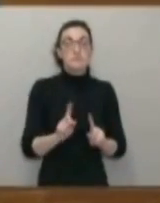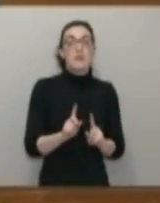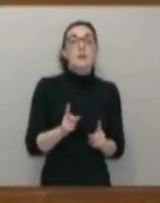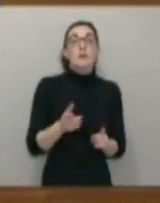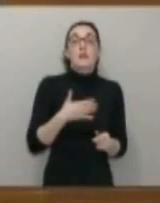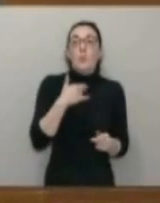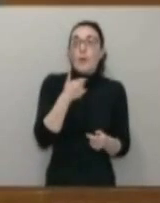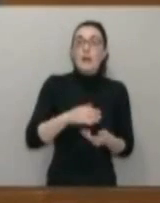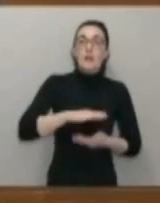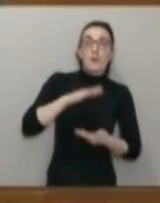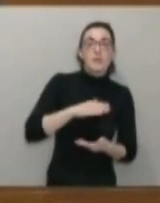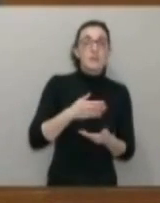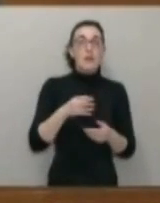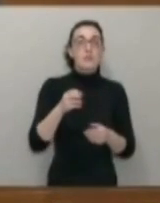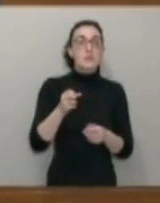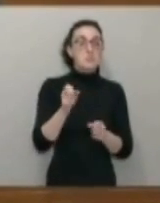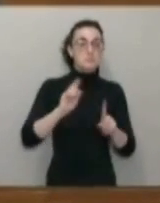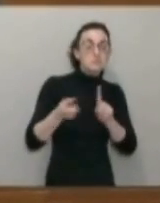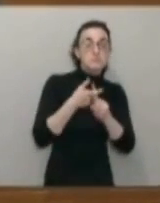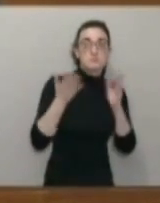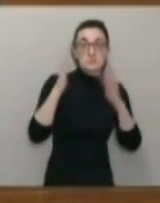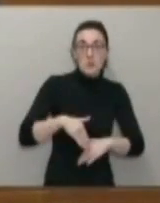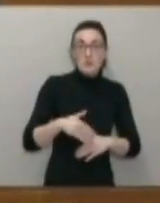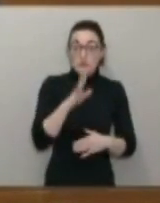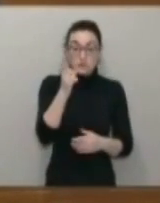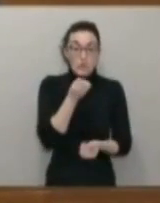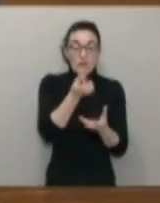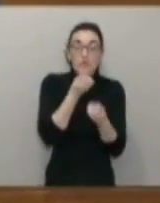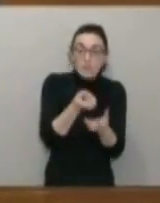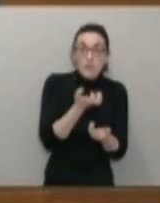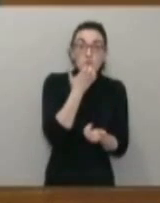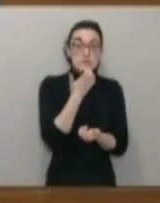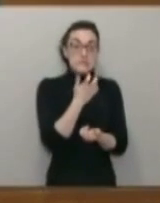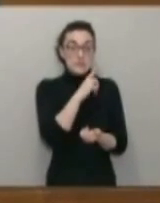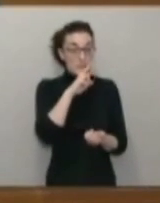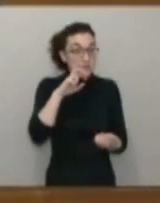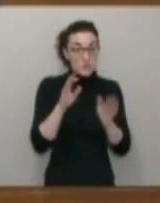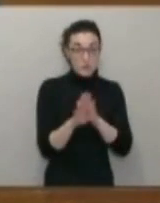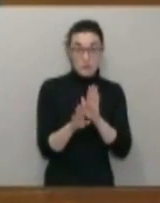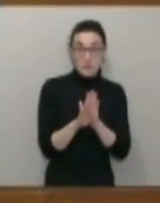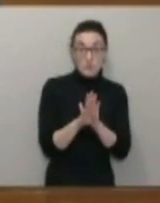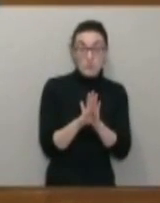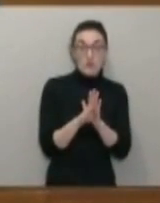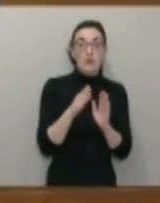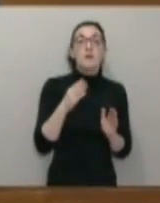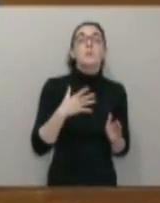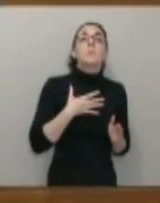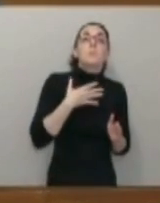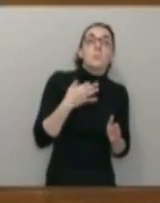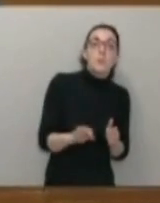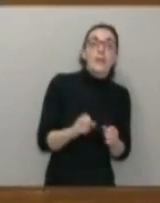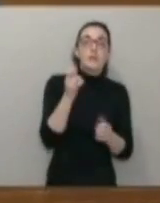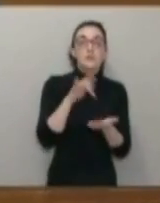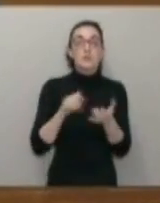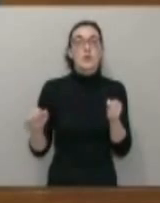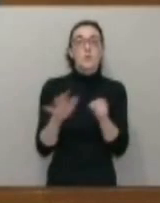capacidad resolutiva ni de influencia y, por tanto, dicha función informativa, en caso de preservarse, que nosotros creemos que sí debe preservarse, podría ser cubierta